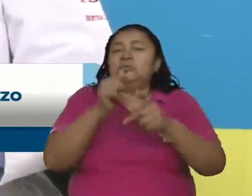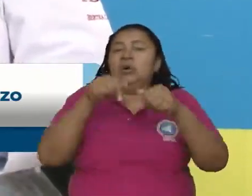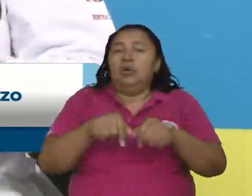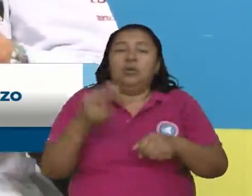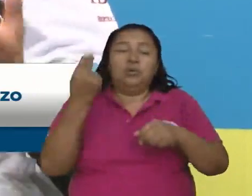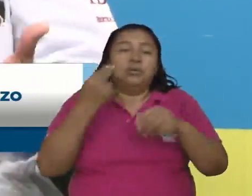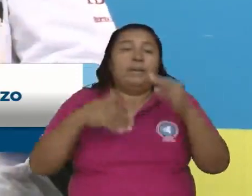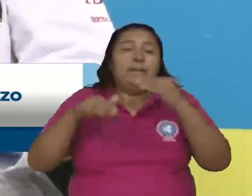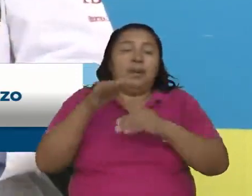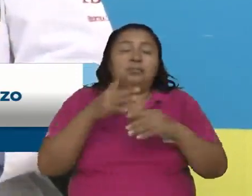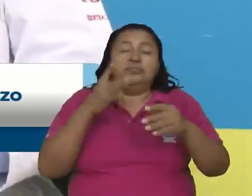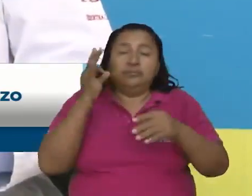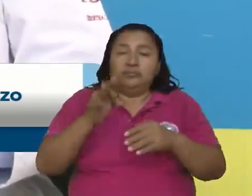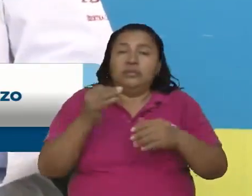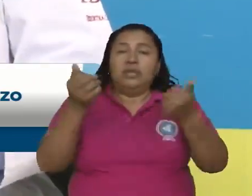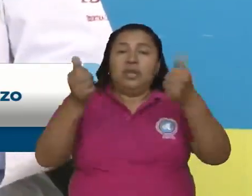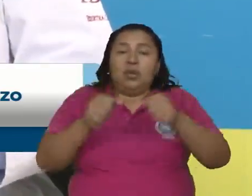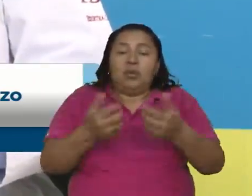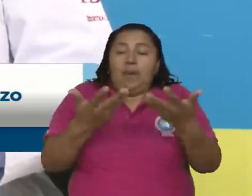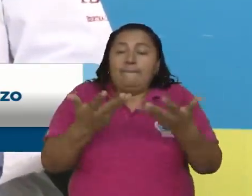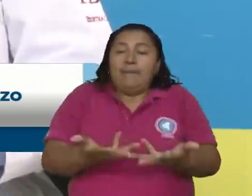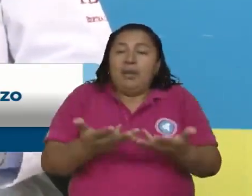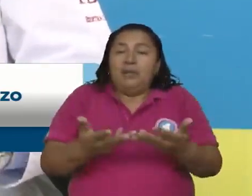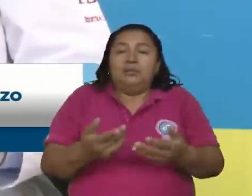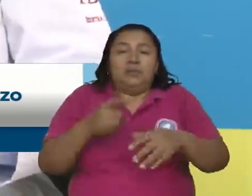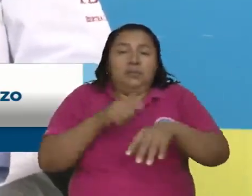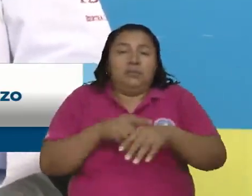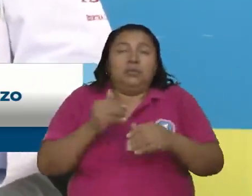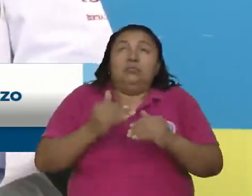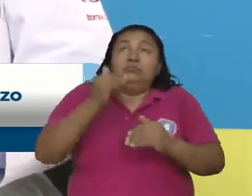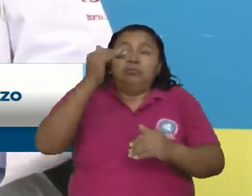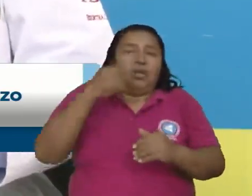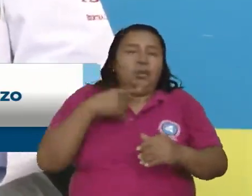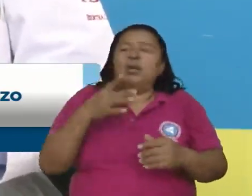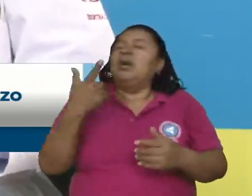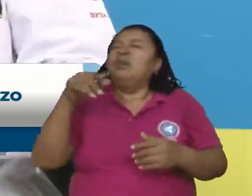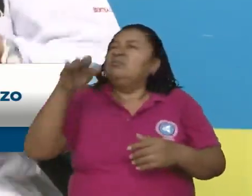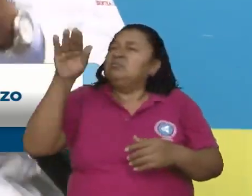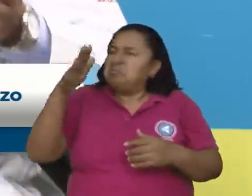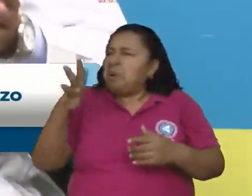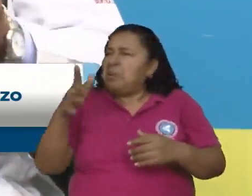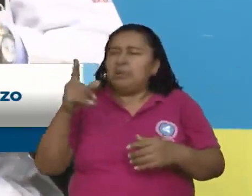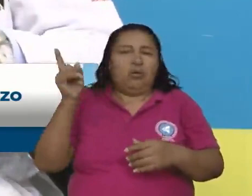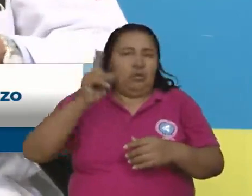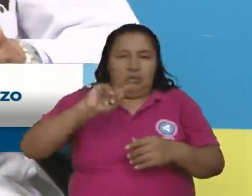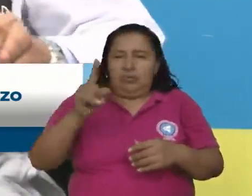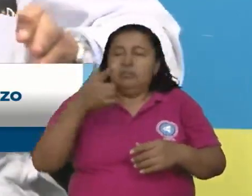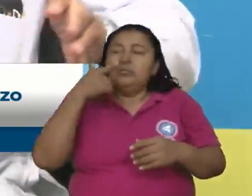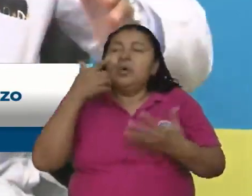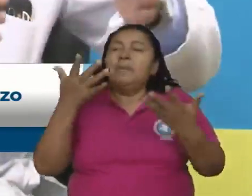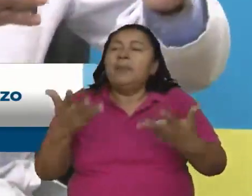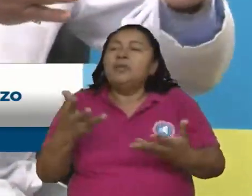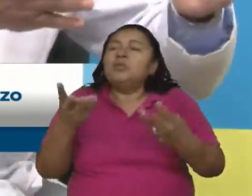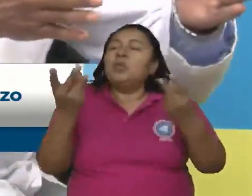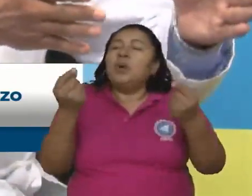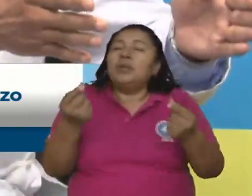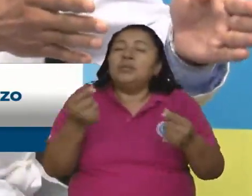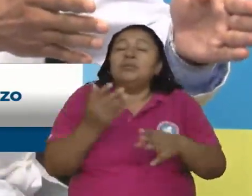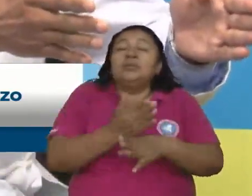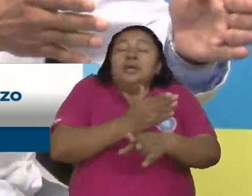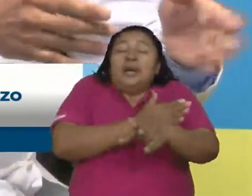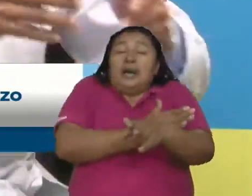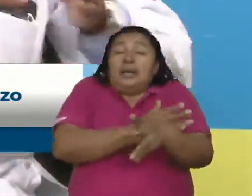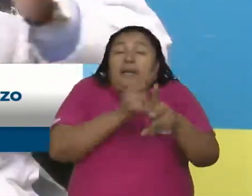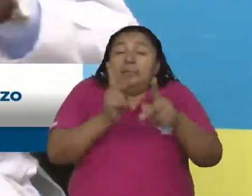seguros, se calculan de acuerdo a peso del paciente, no se calcula el ojo. Y es una especialidad que ve el paciente antes de